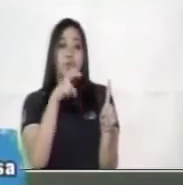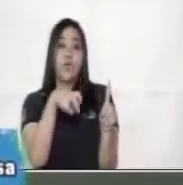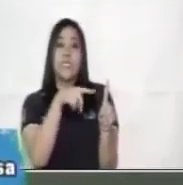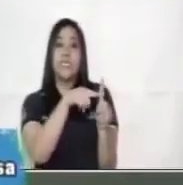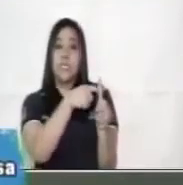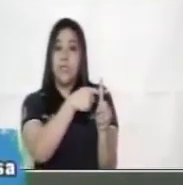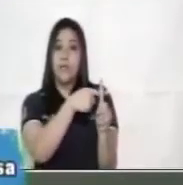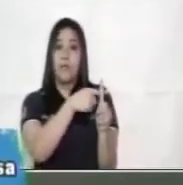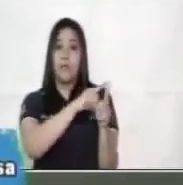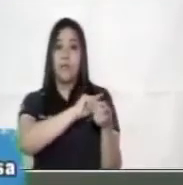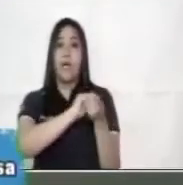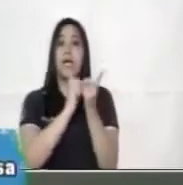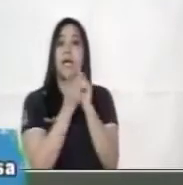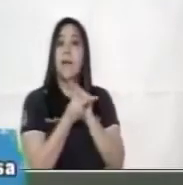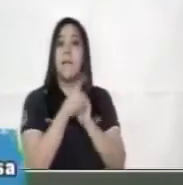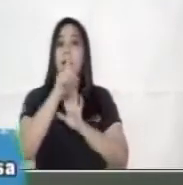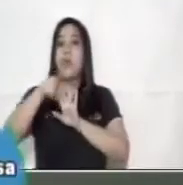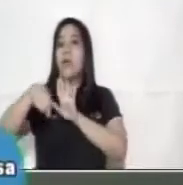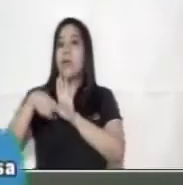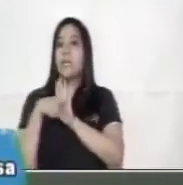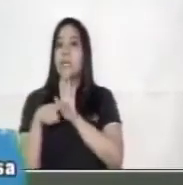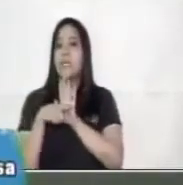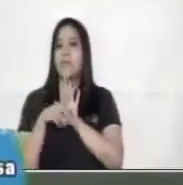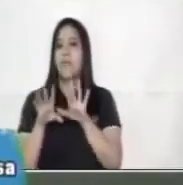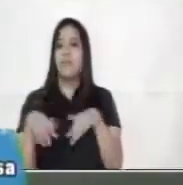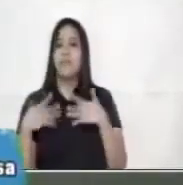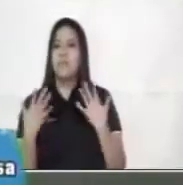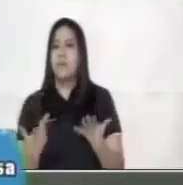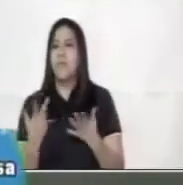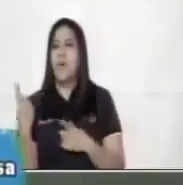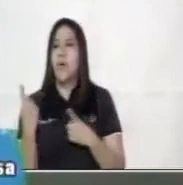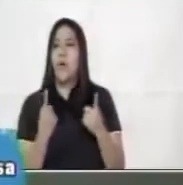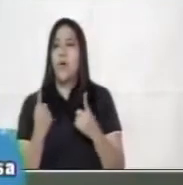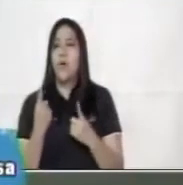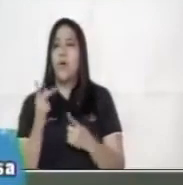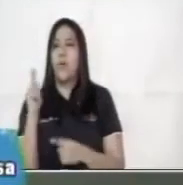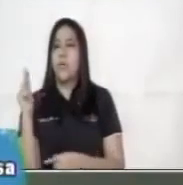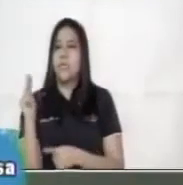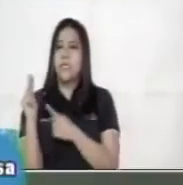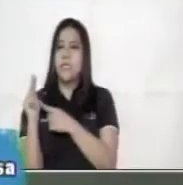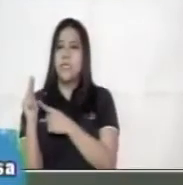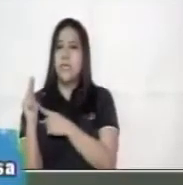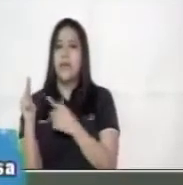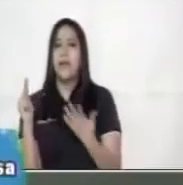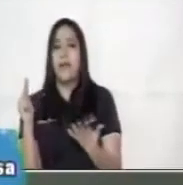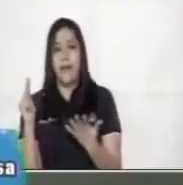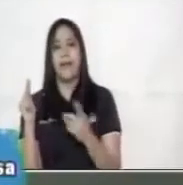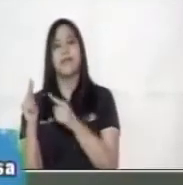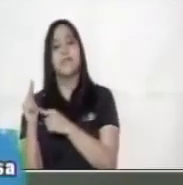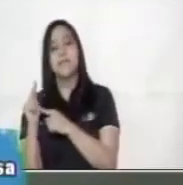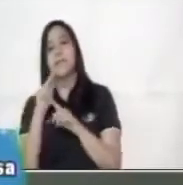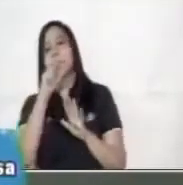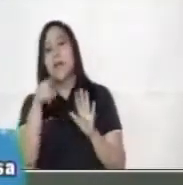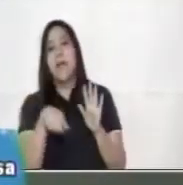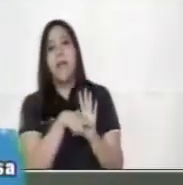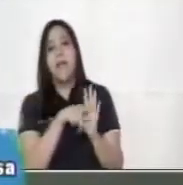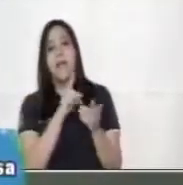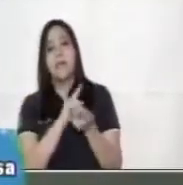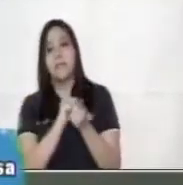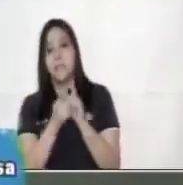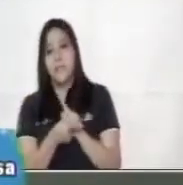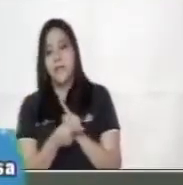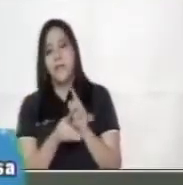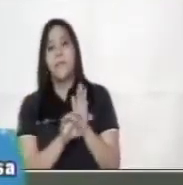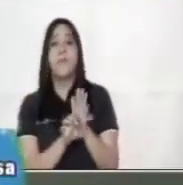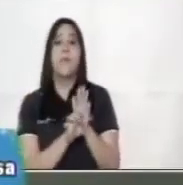sea negativo, ¿qué valor debe de tomar entonces Y? Debe de ser negativo. 1, ¿por qué